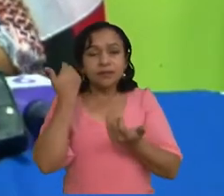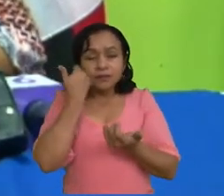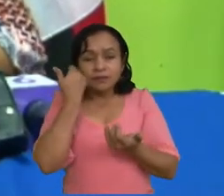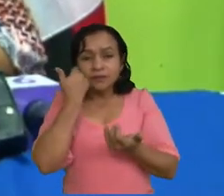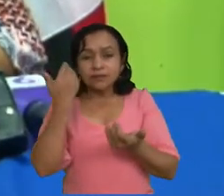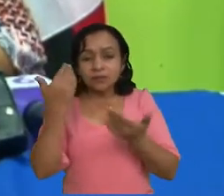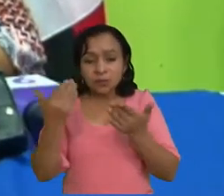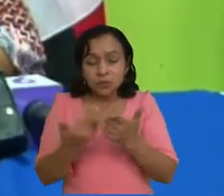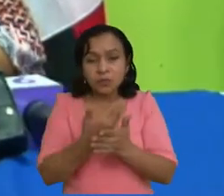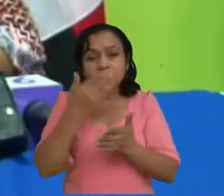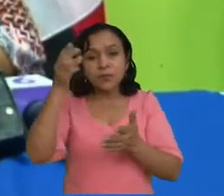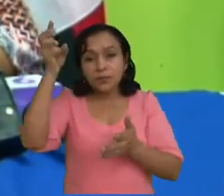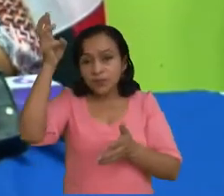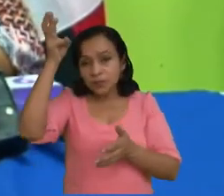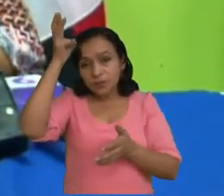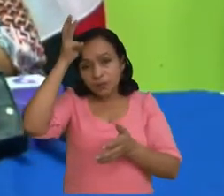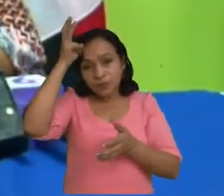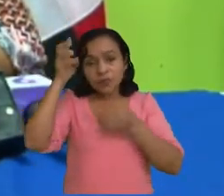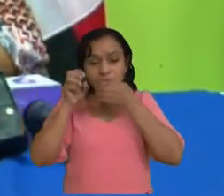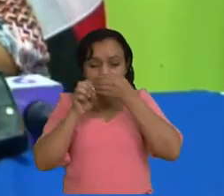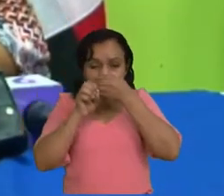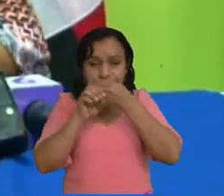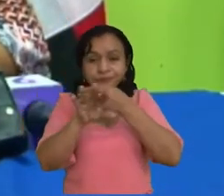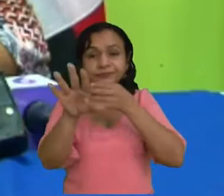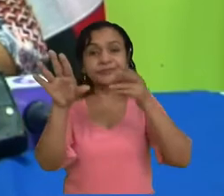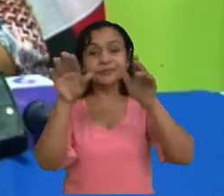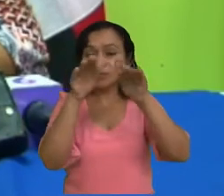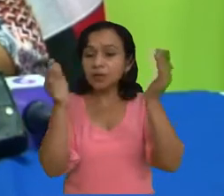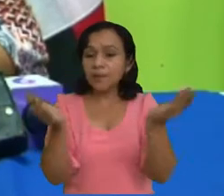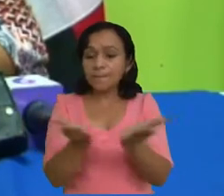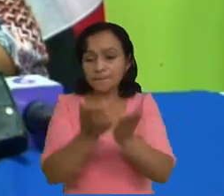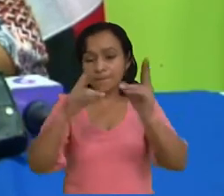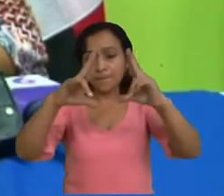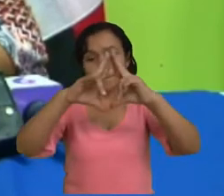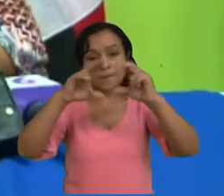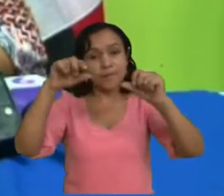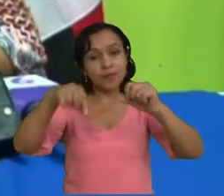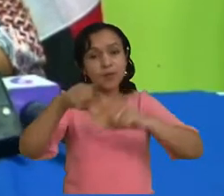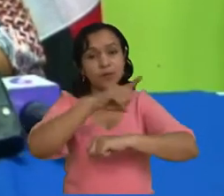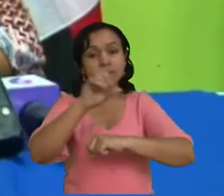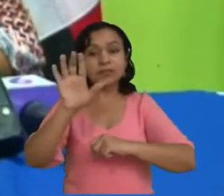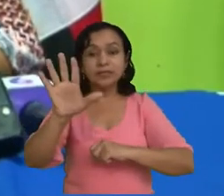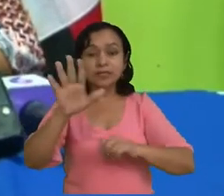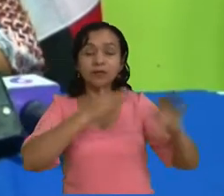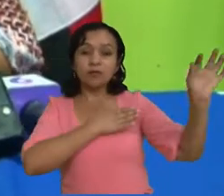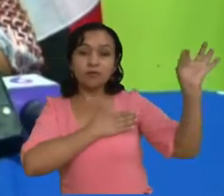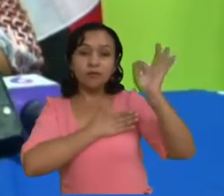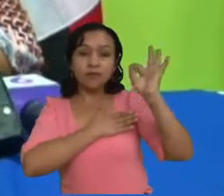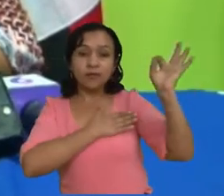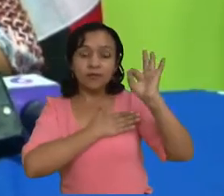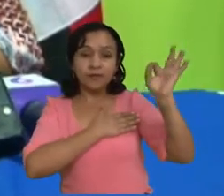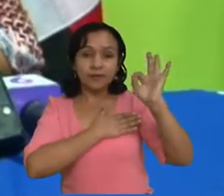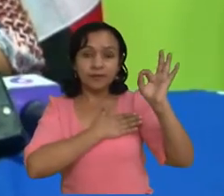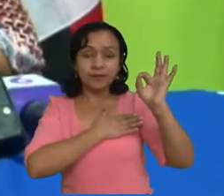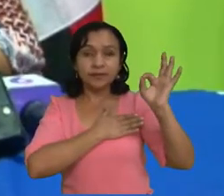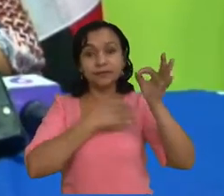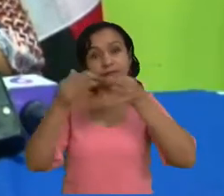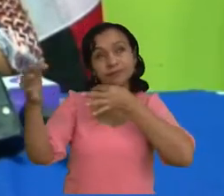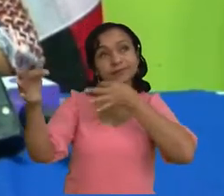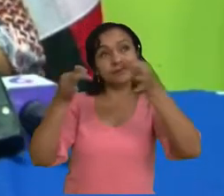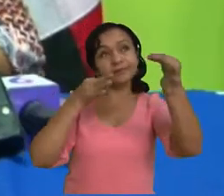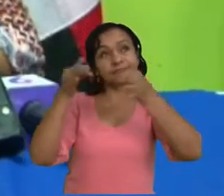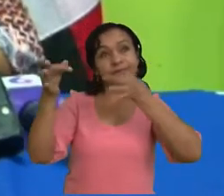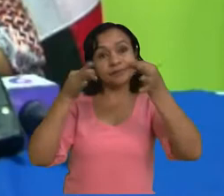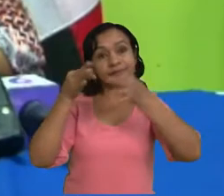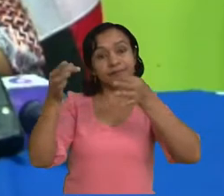nuevo coronavirus a nivel mundial y a nivel de Nicaragua. Al día de hoy, 5 de febrero, según información que nos